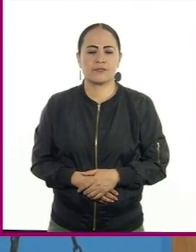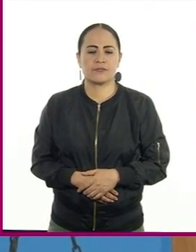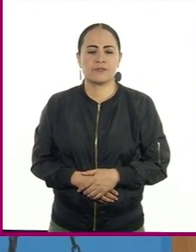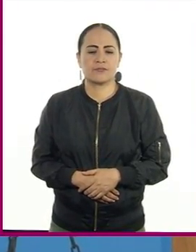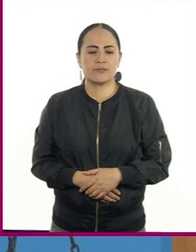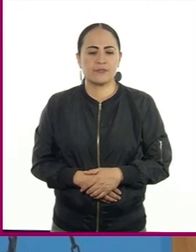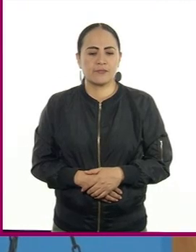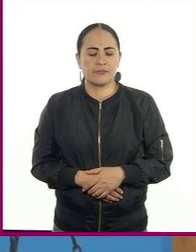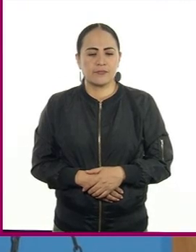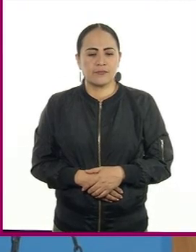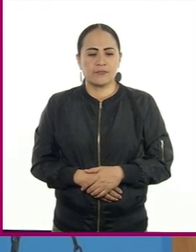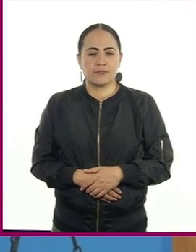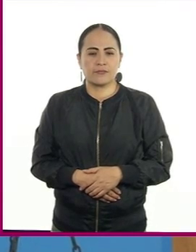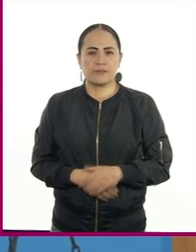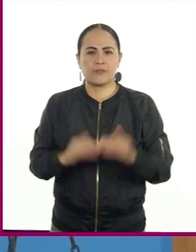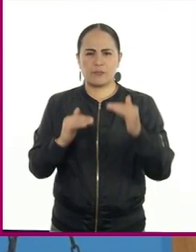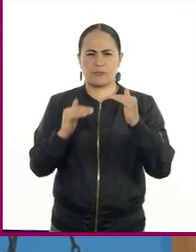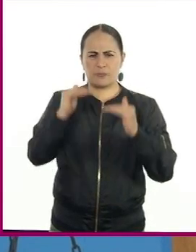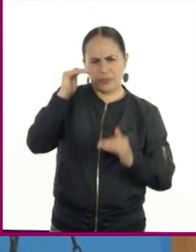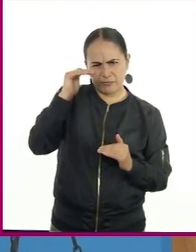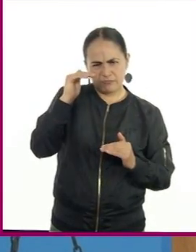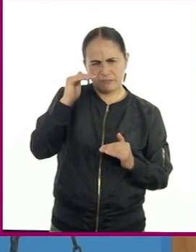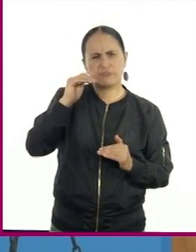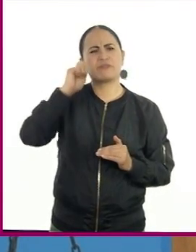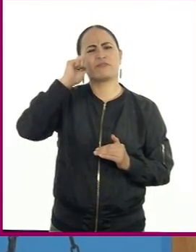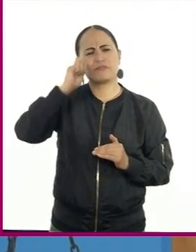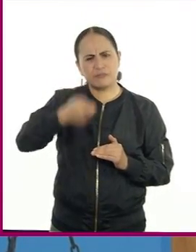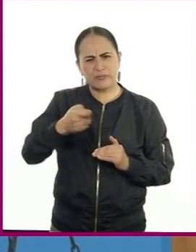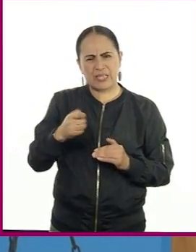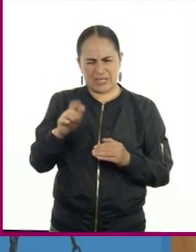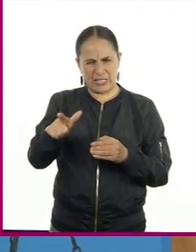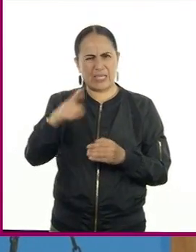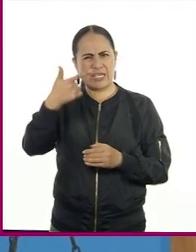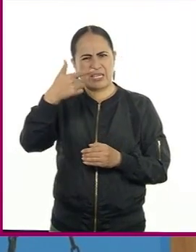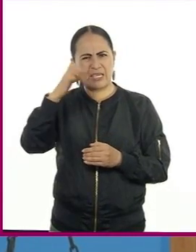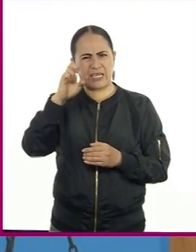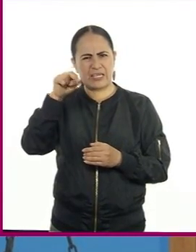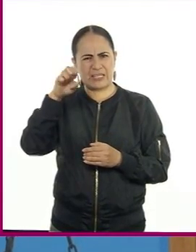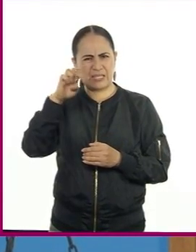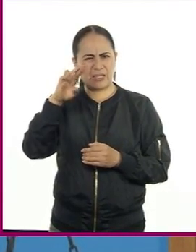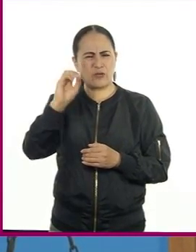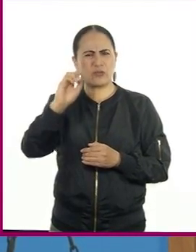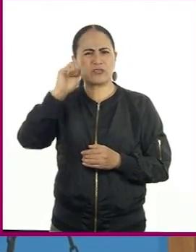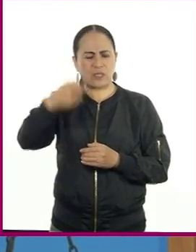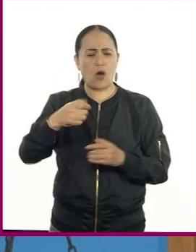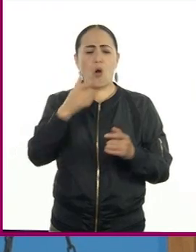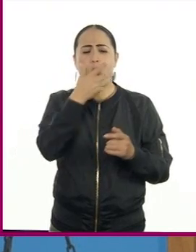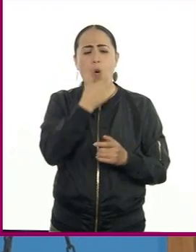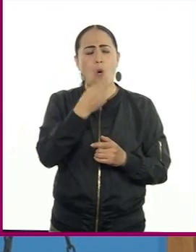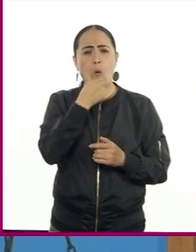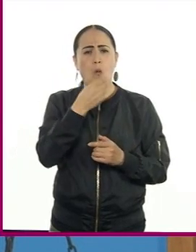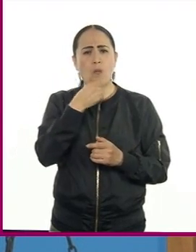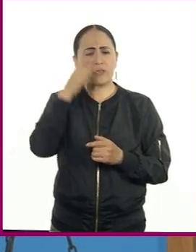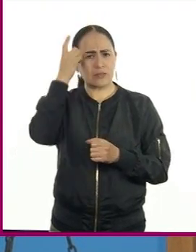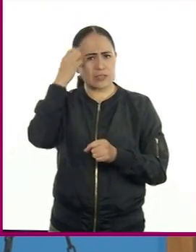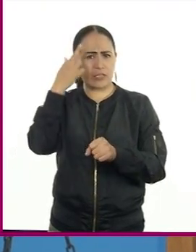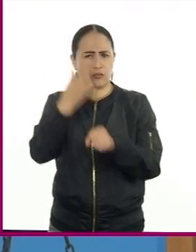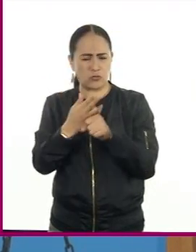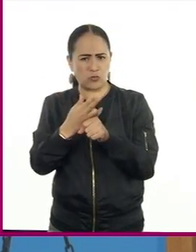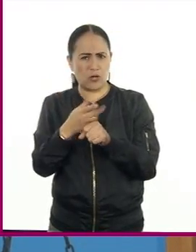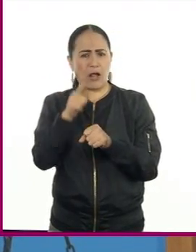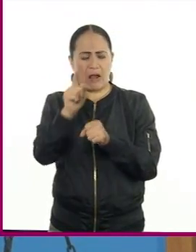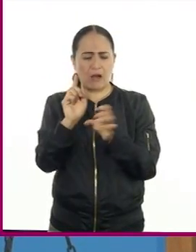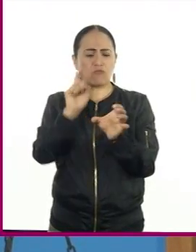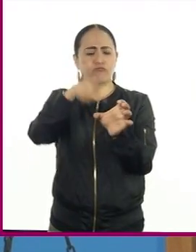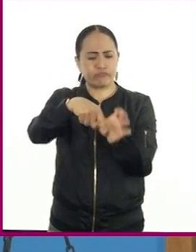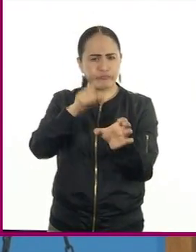entre otras. Una desigualdad de género es que se contraten a más hombres en puestos de dirección que a